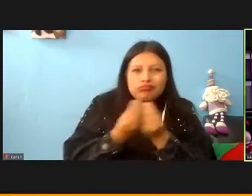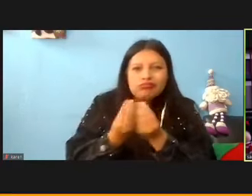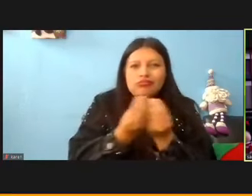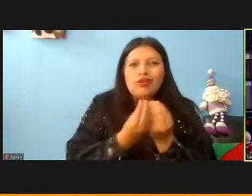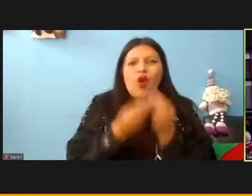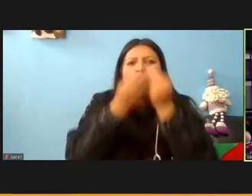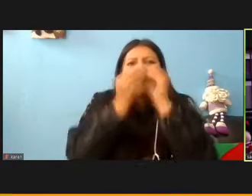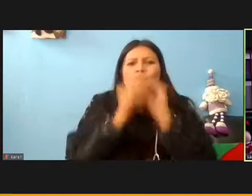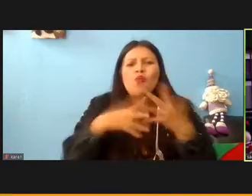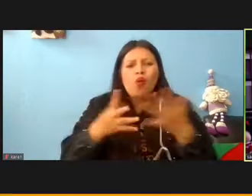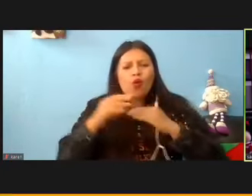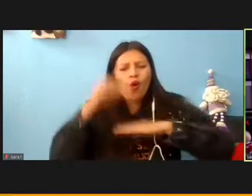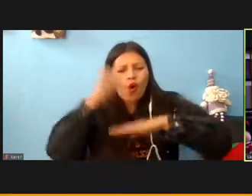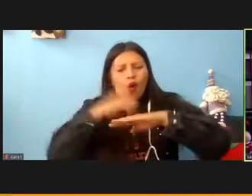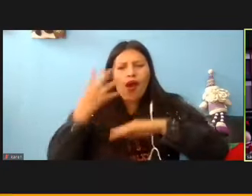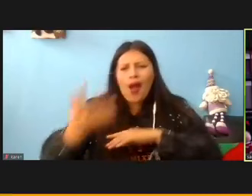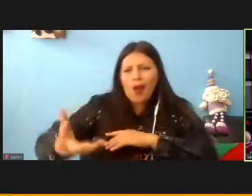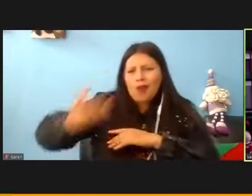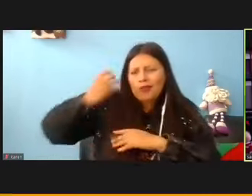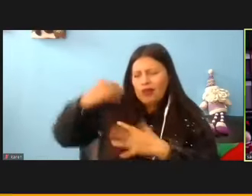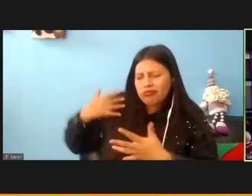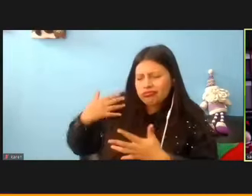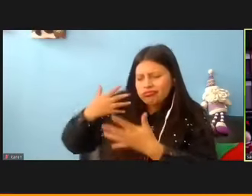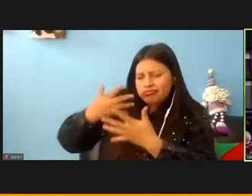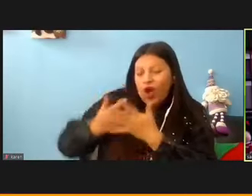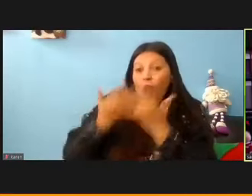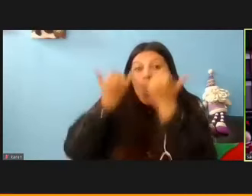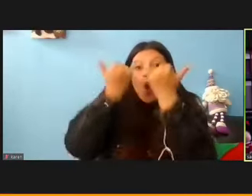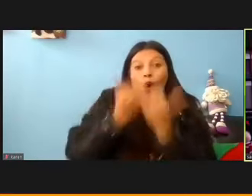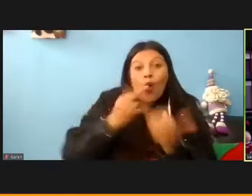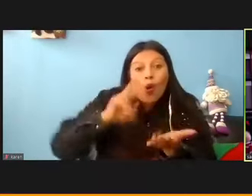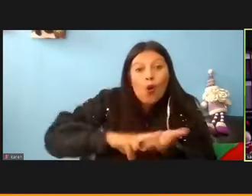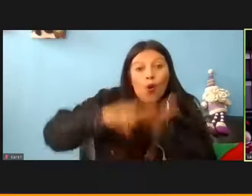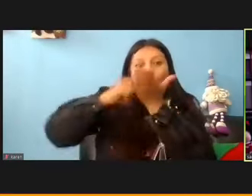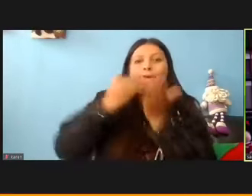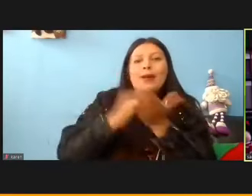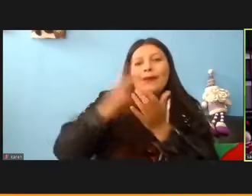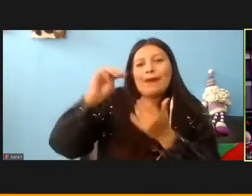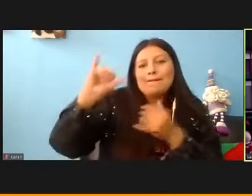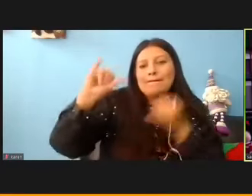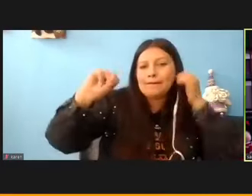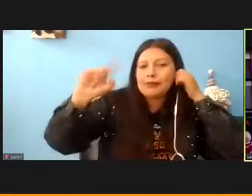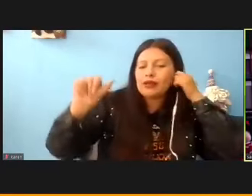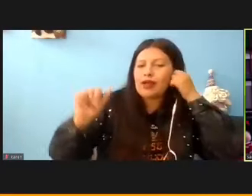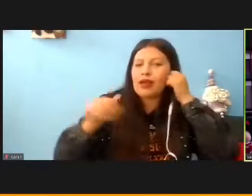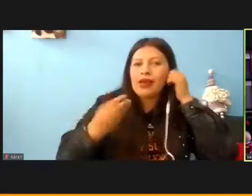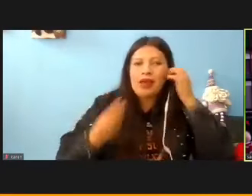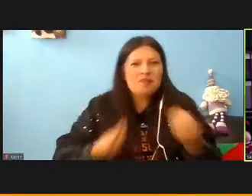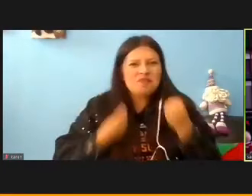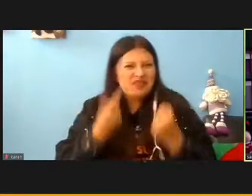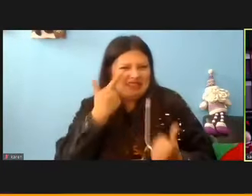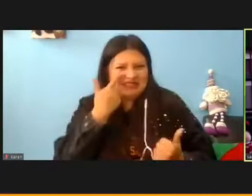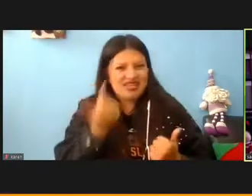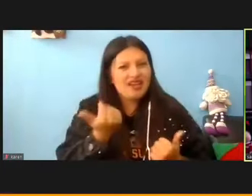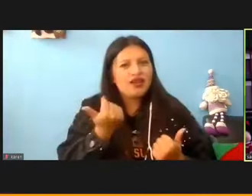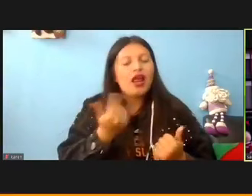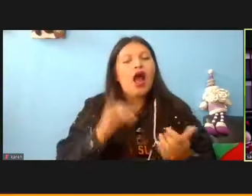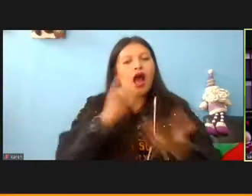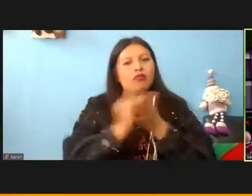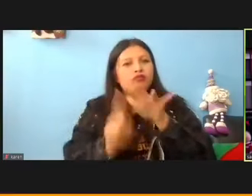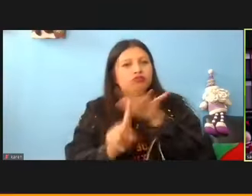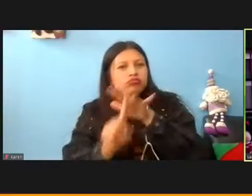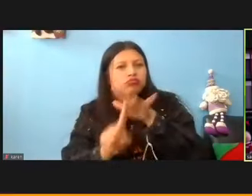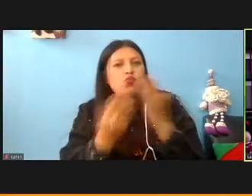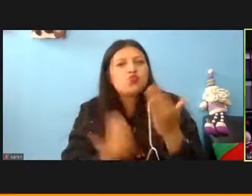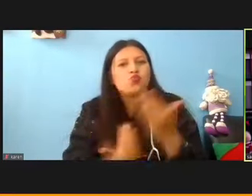formas organizativas ancestrales que se restituyen en el presente, como la minga, como el vivir sabroso, como la aparición de